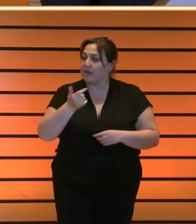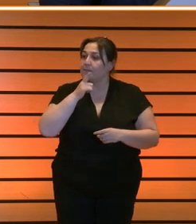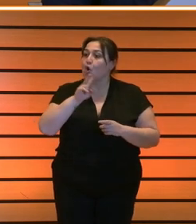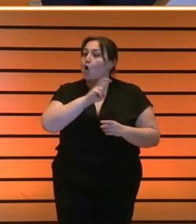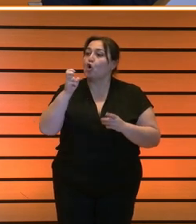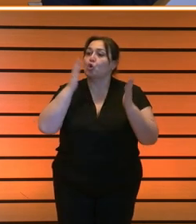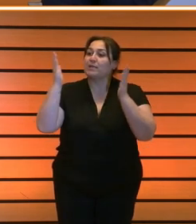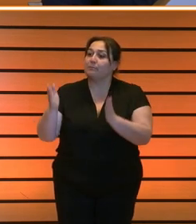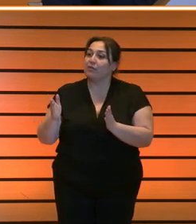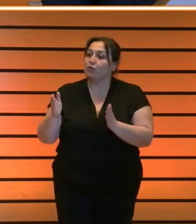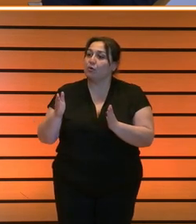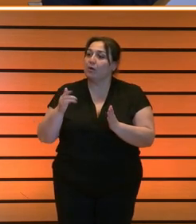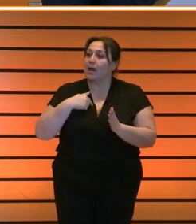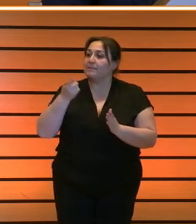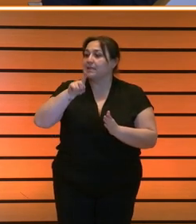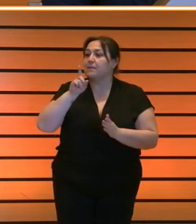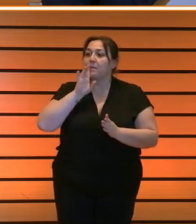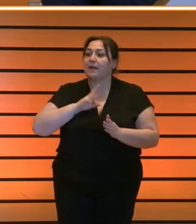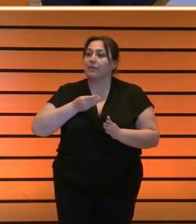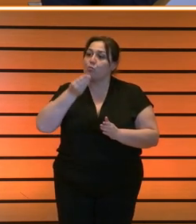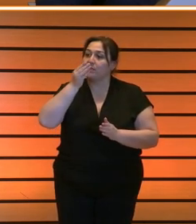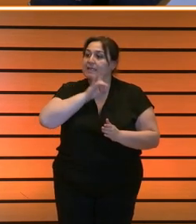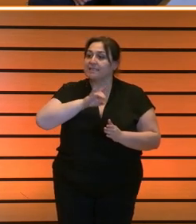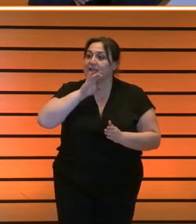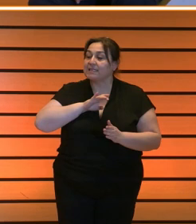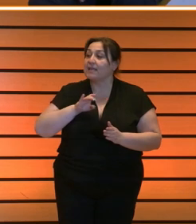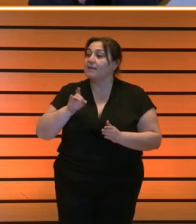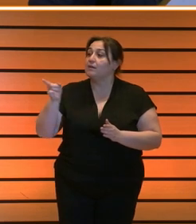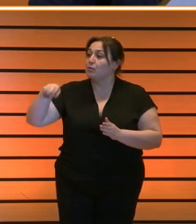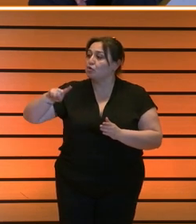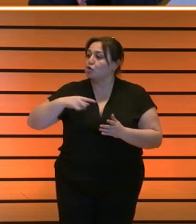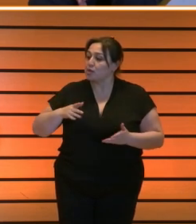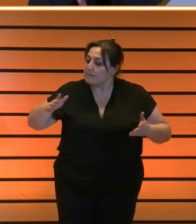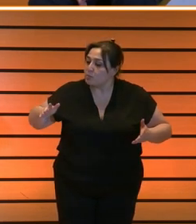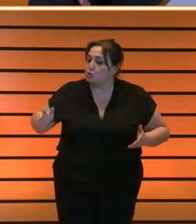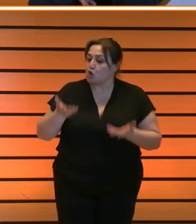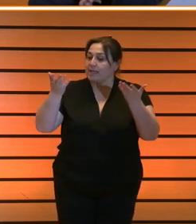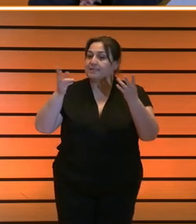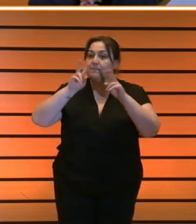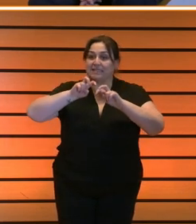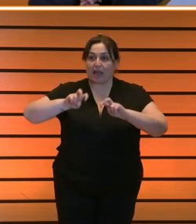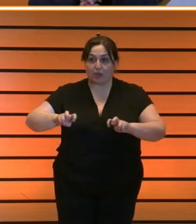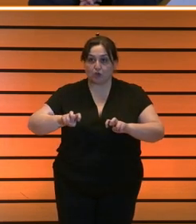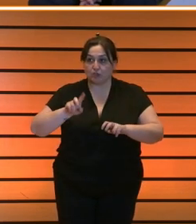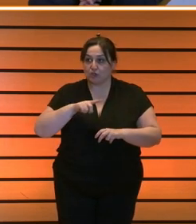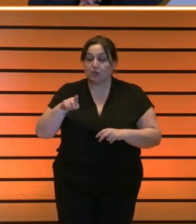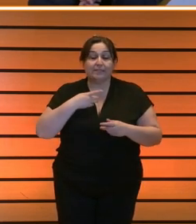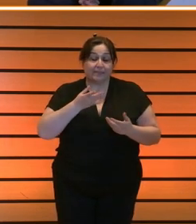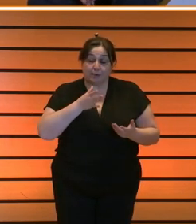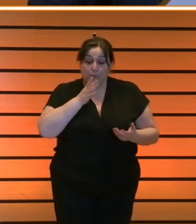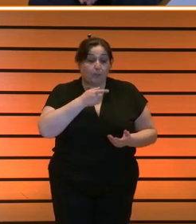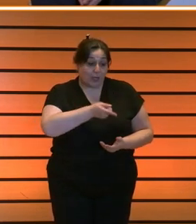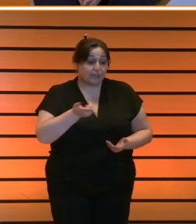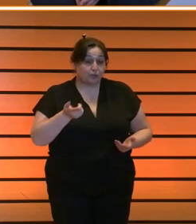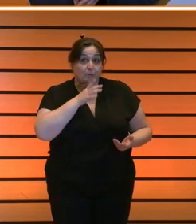que a mí también me parece muy interesante y es que sois impulsores de investigación pero es por eso